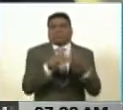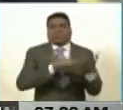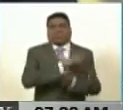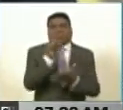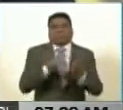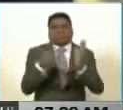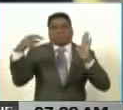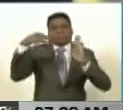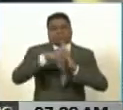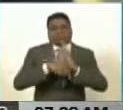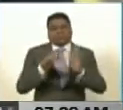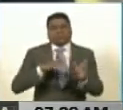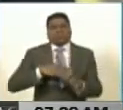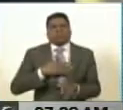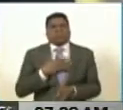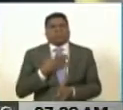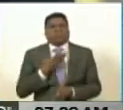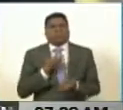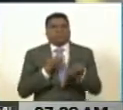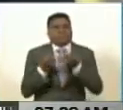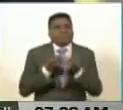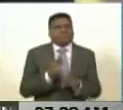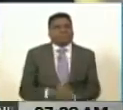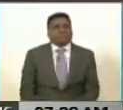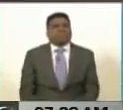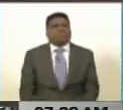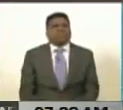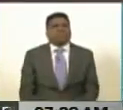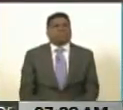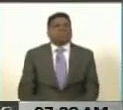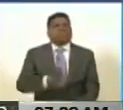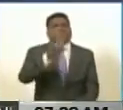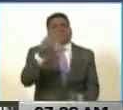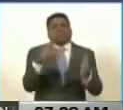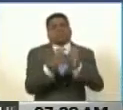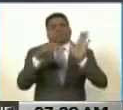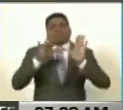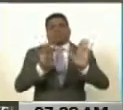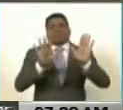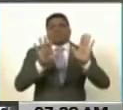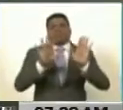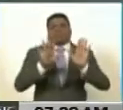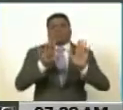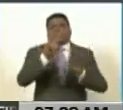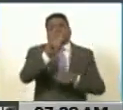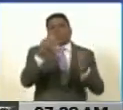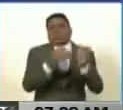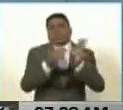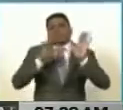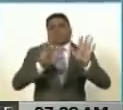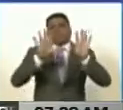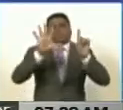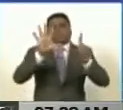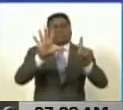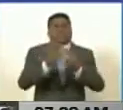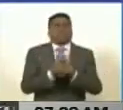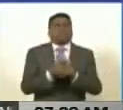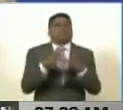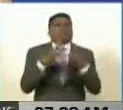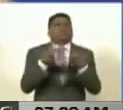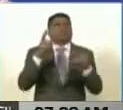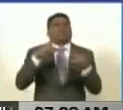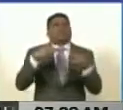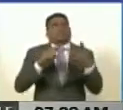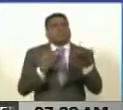que debieran moderarse, es mi opinión. Defensor, un 2016 de arduo trabajo, de casos importantes. Sí, como ¿podemos hacer